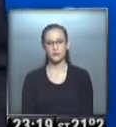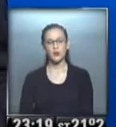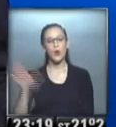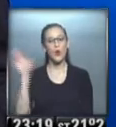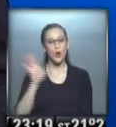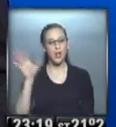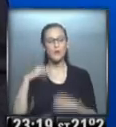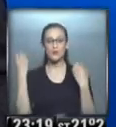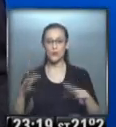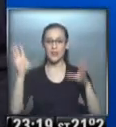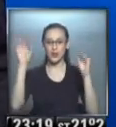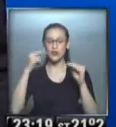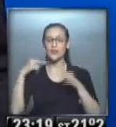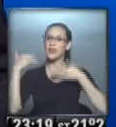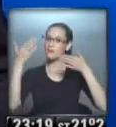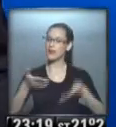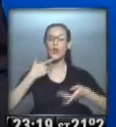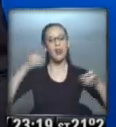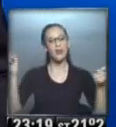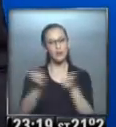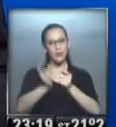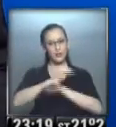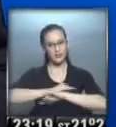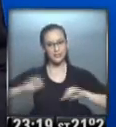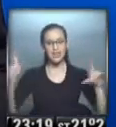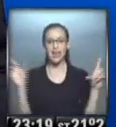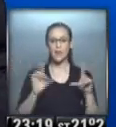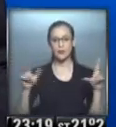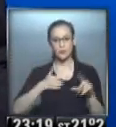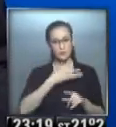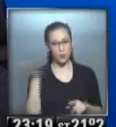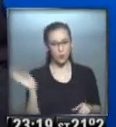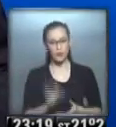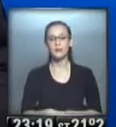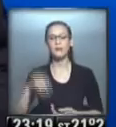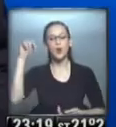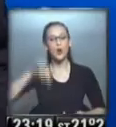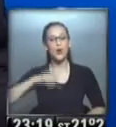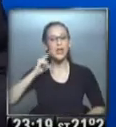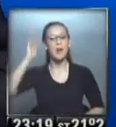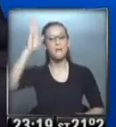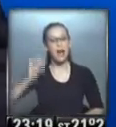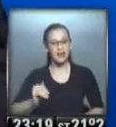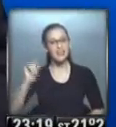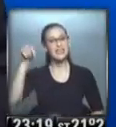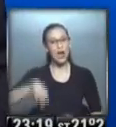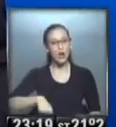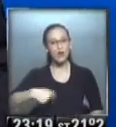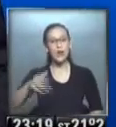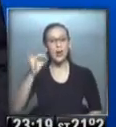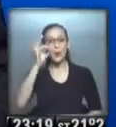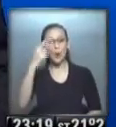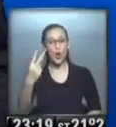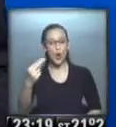Muy buenas noches, bienvenidos. Este es el resumen de noticias de la televisión pública. Es martes, pasaron casi